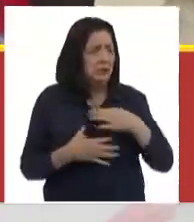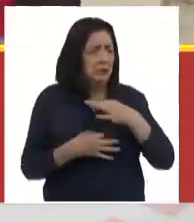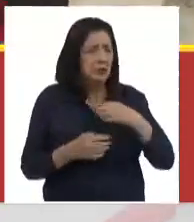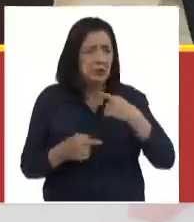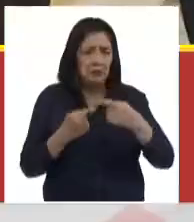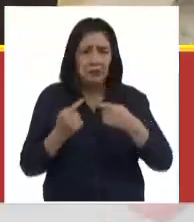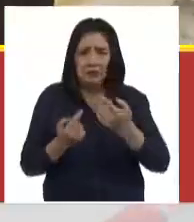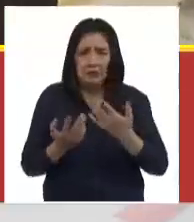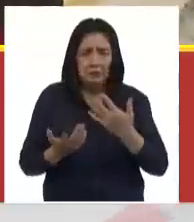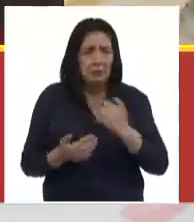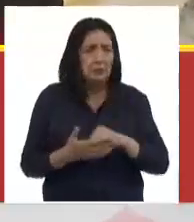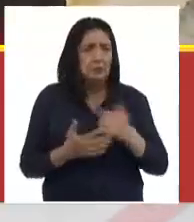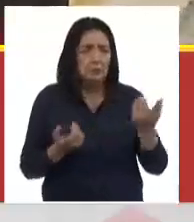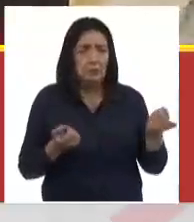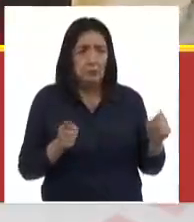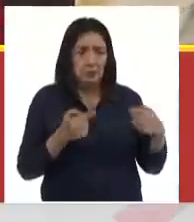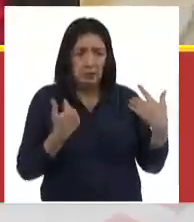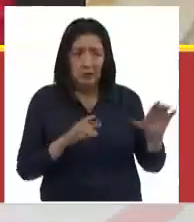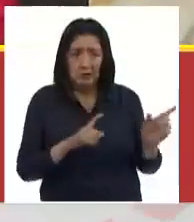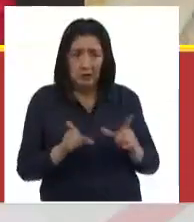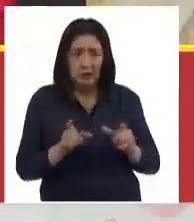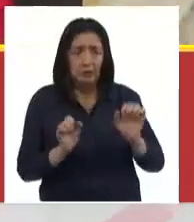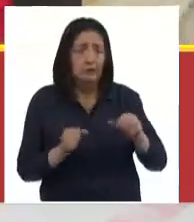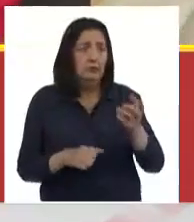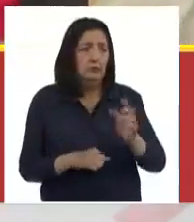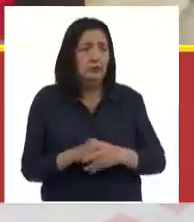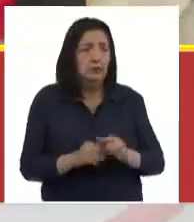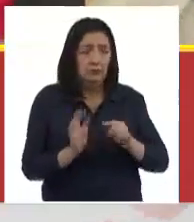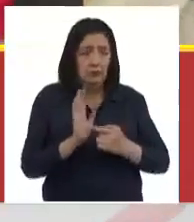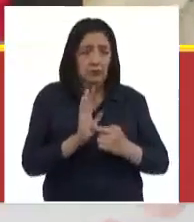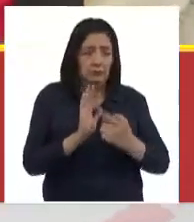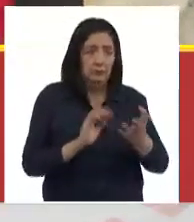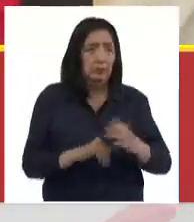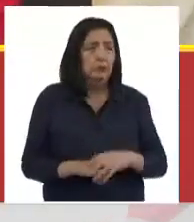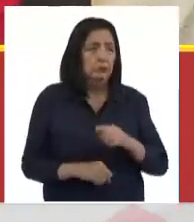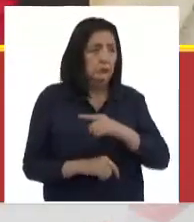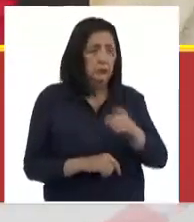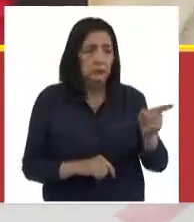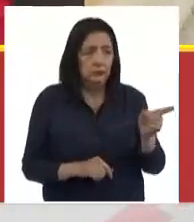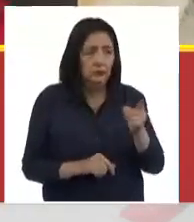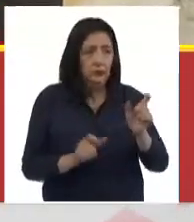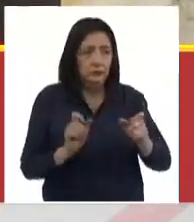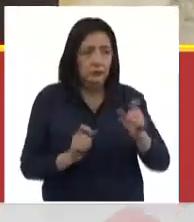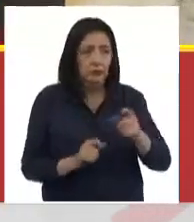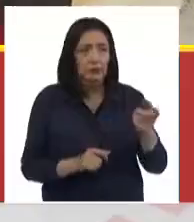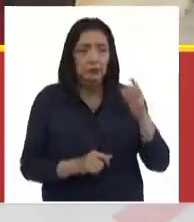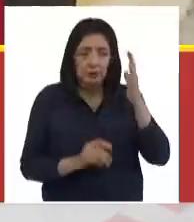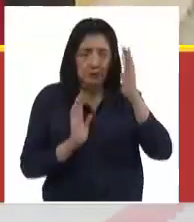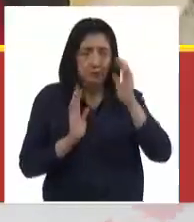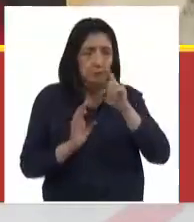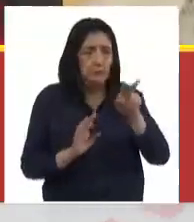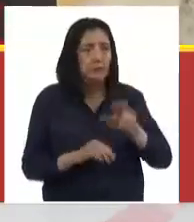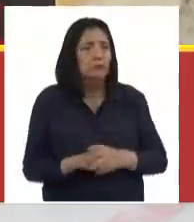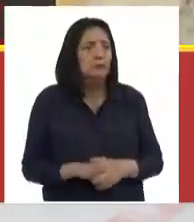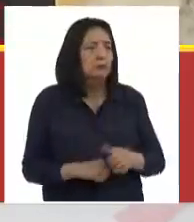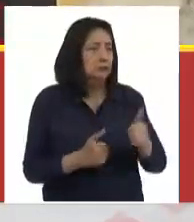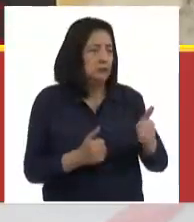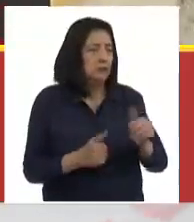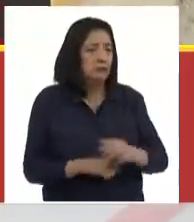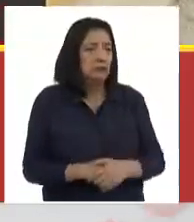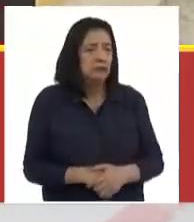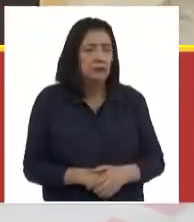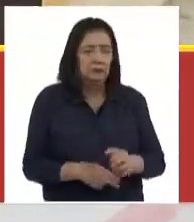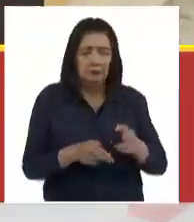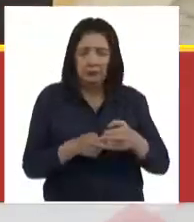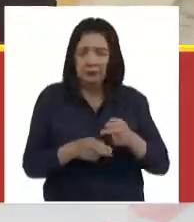declaraciones. Apenas la tengan listas, vamos a mostrársela, Fátima, para que todos lo puedan escuchar. Claro que sí, Jorge. En